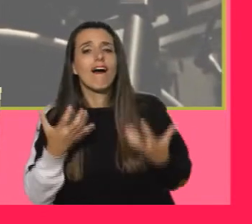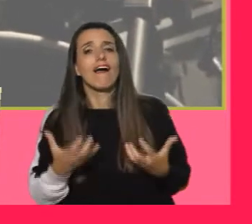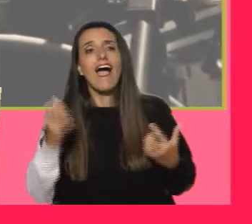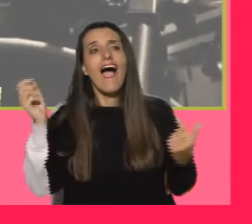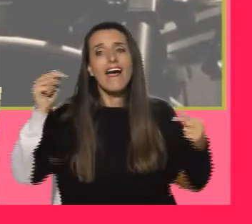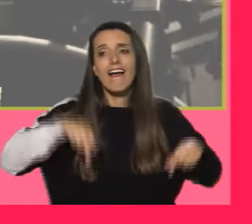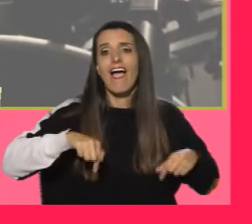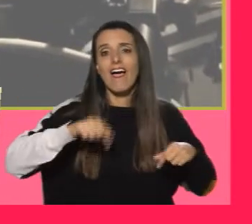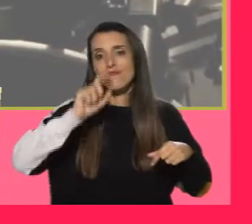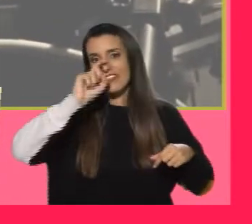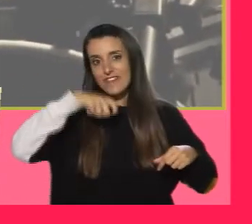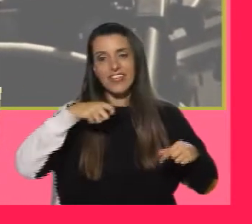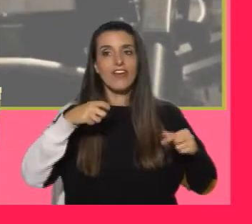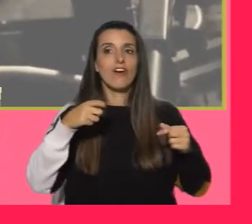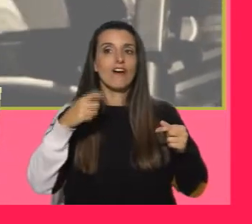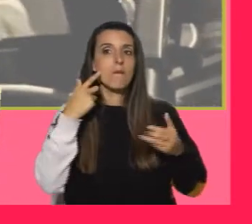y